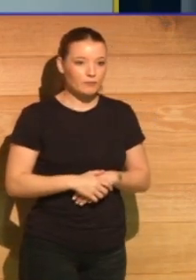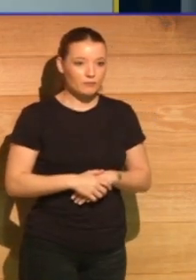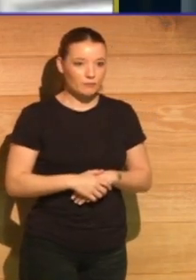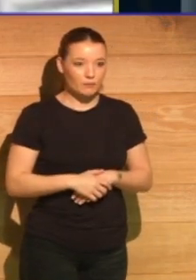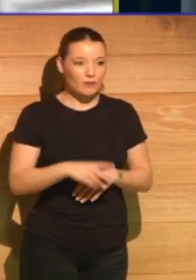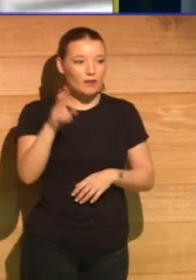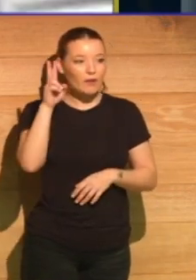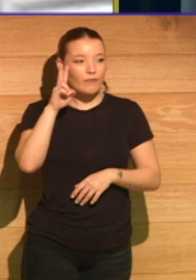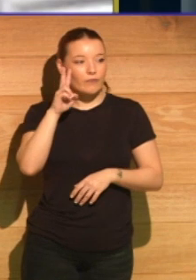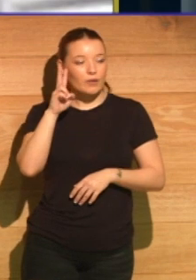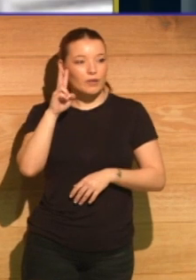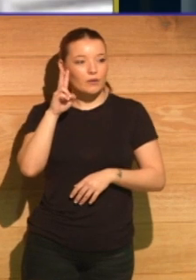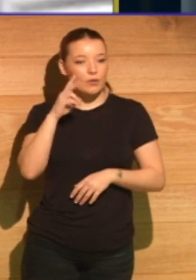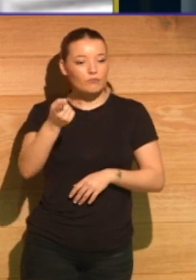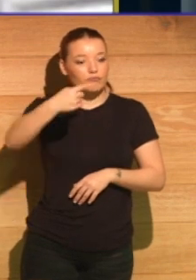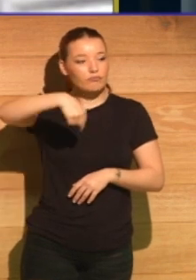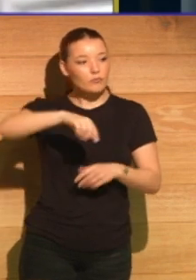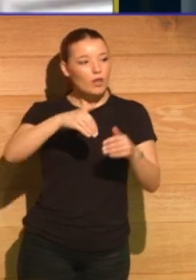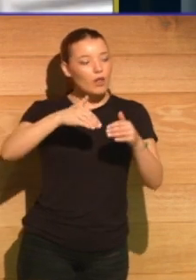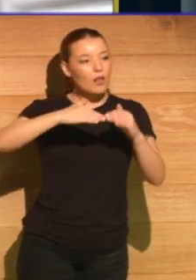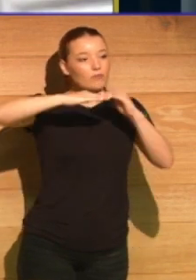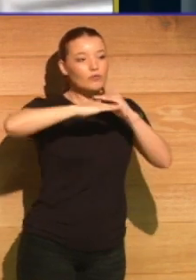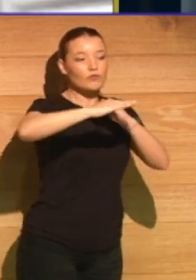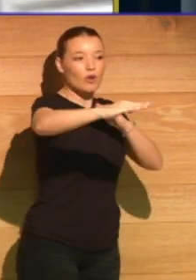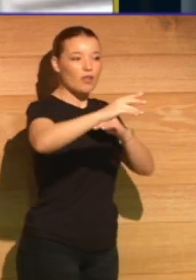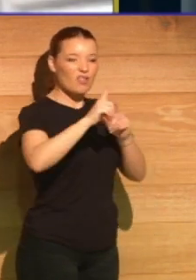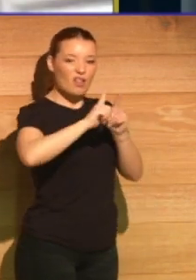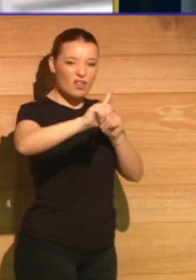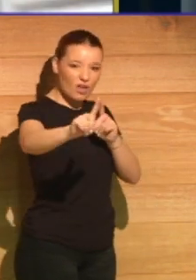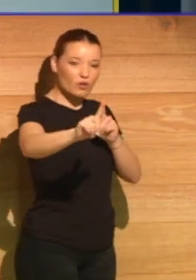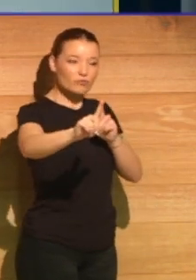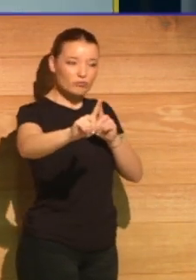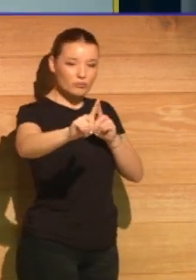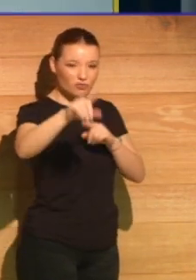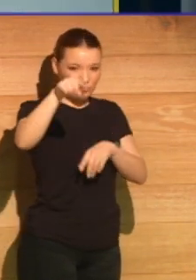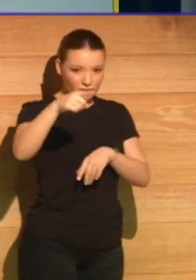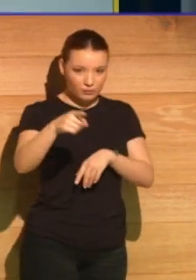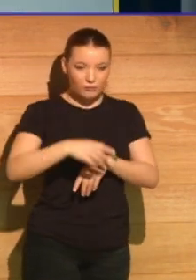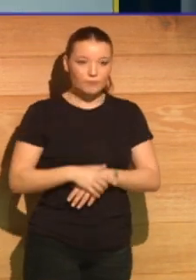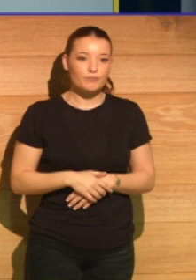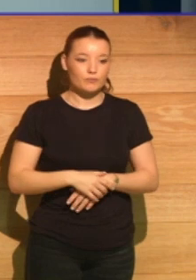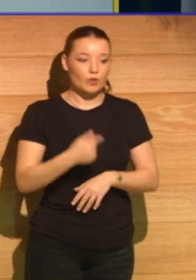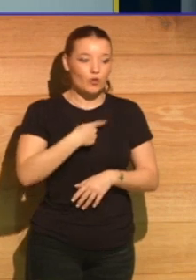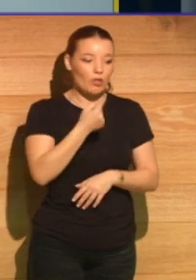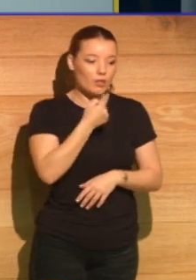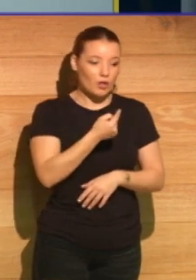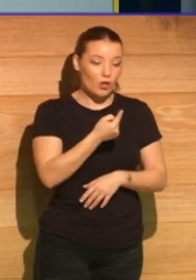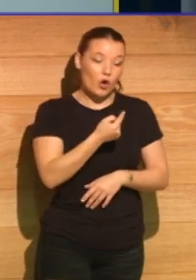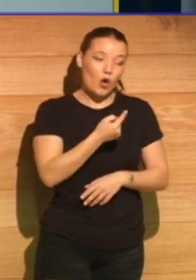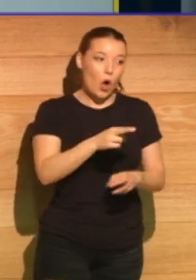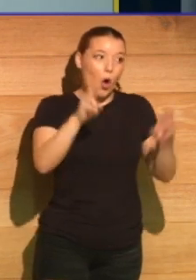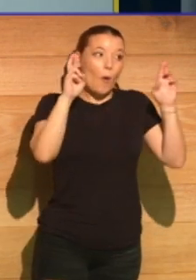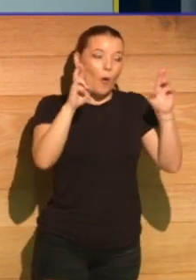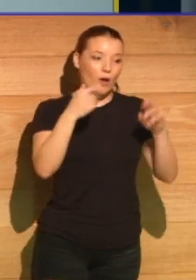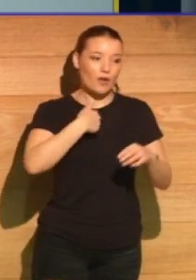¿Veis el horizonte muy lejano? Bueno, yo te decía que ojalá lo vea yo